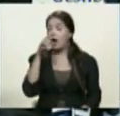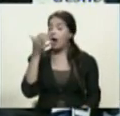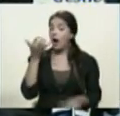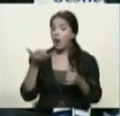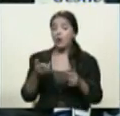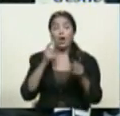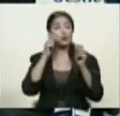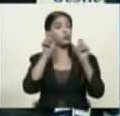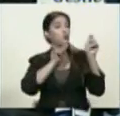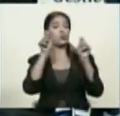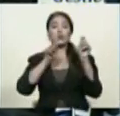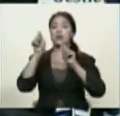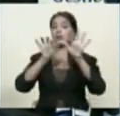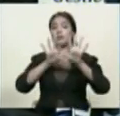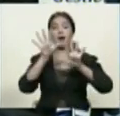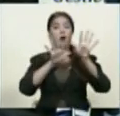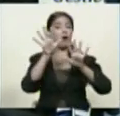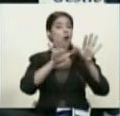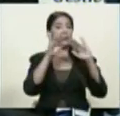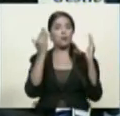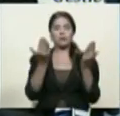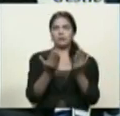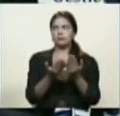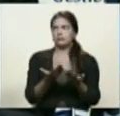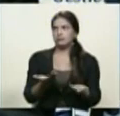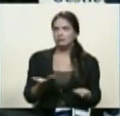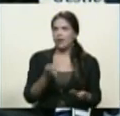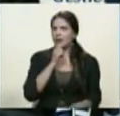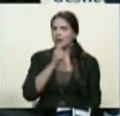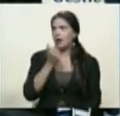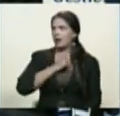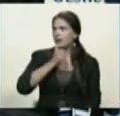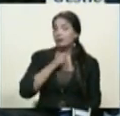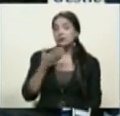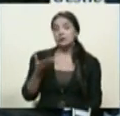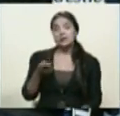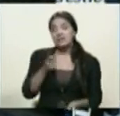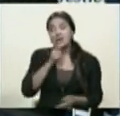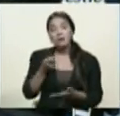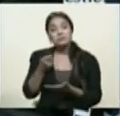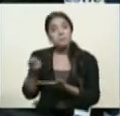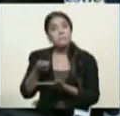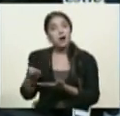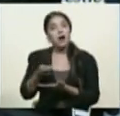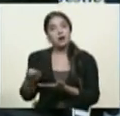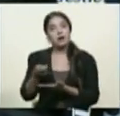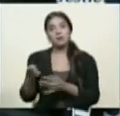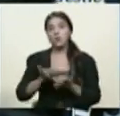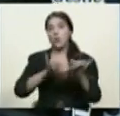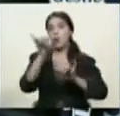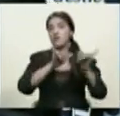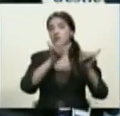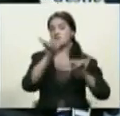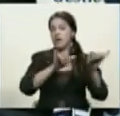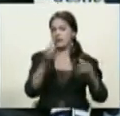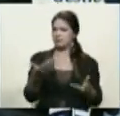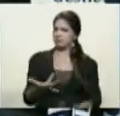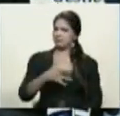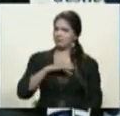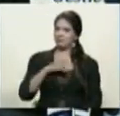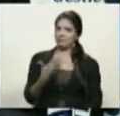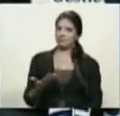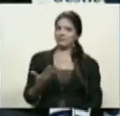turista mundial habrá que ver quién soporta logísticamente todos esos viajes con un séquito